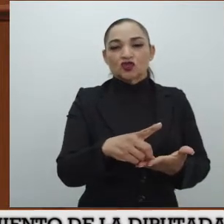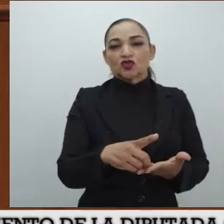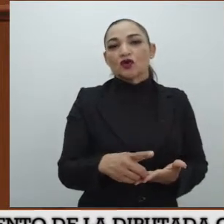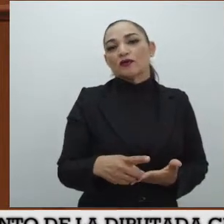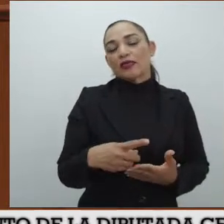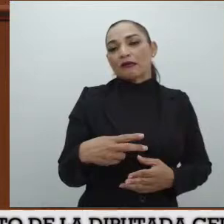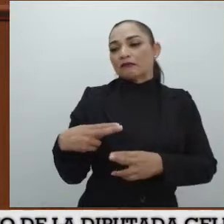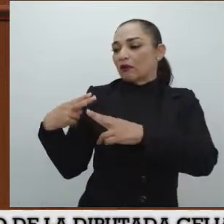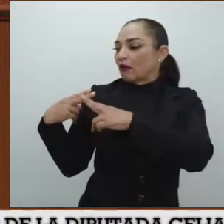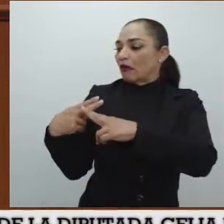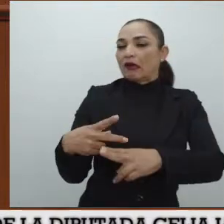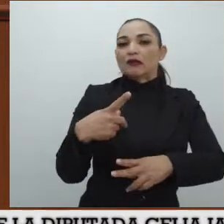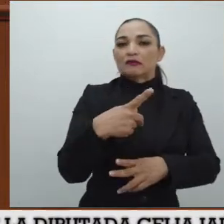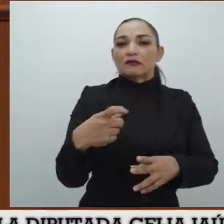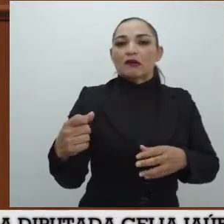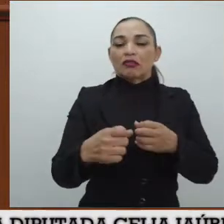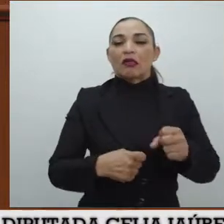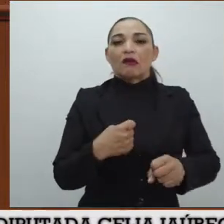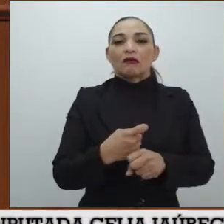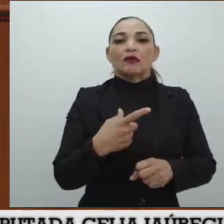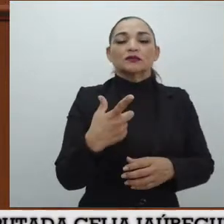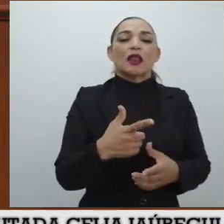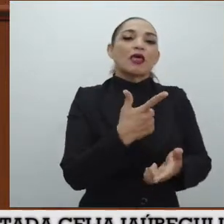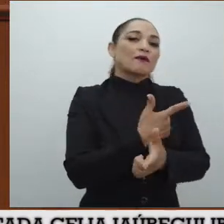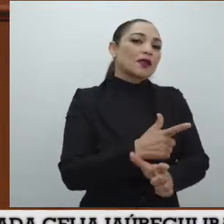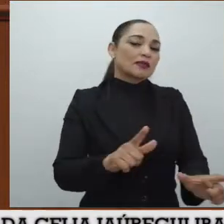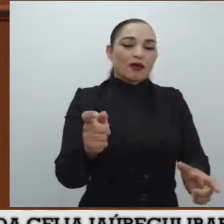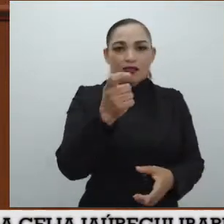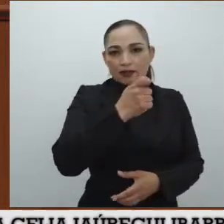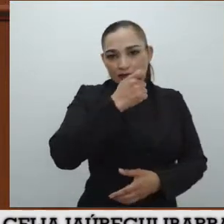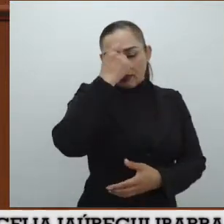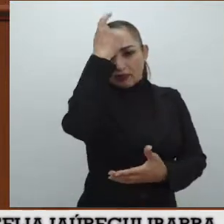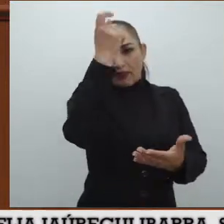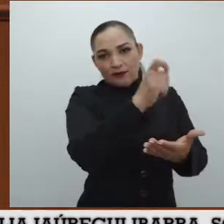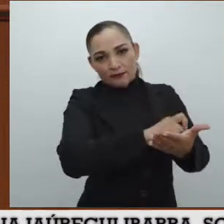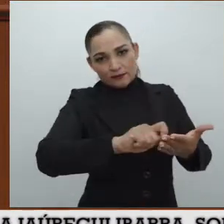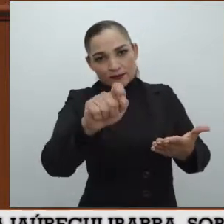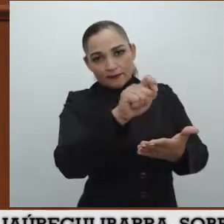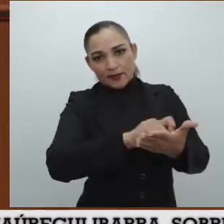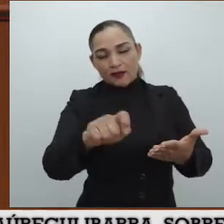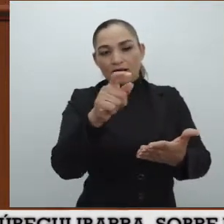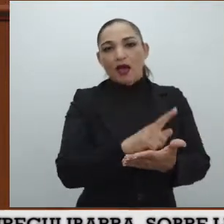prensa que a todos nos beneficia.